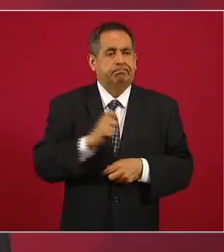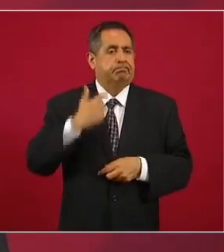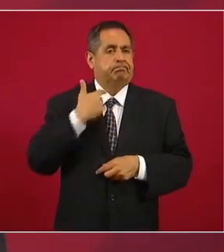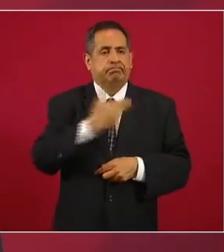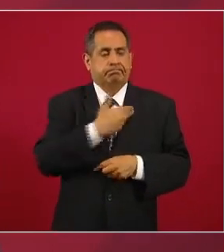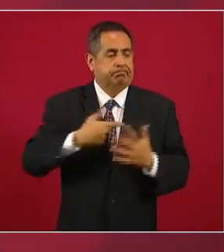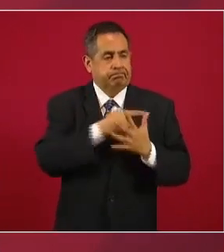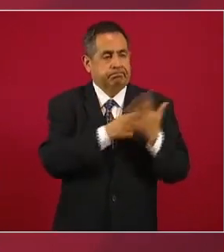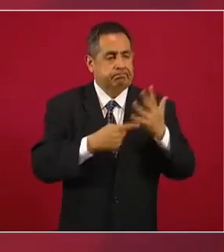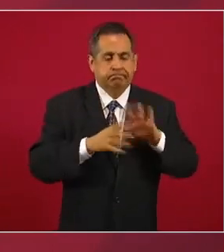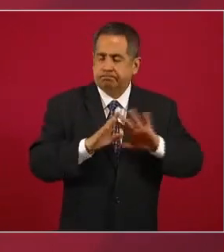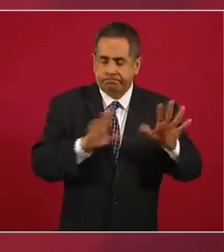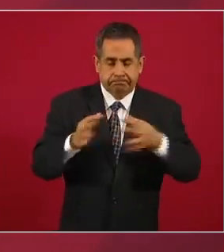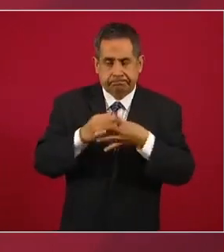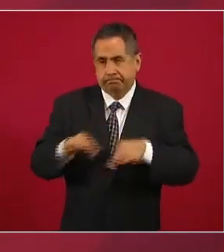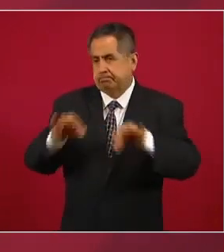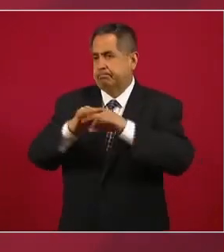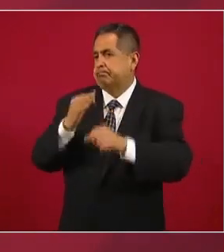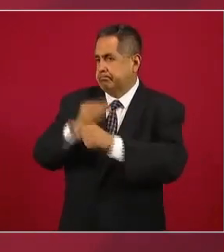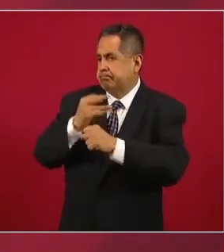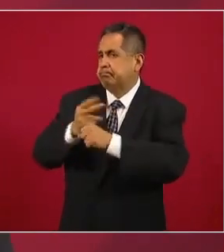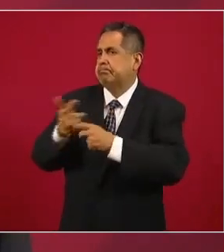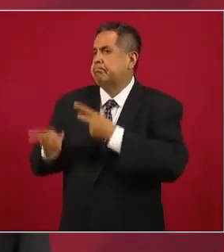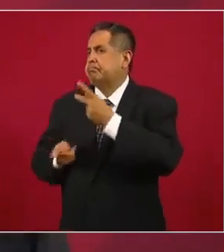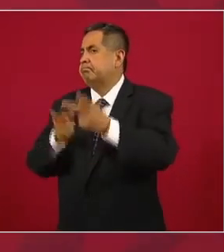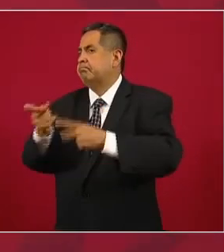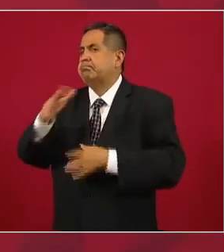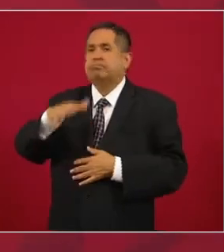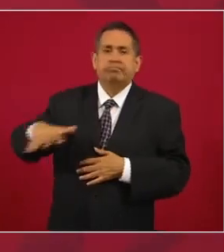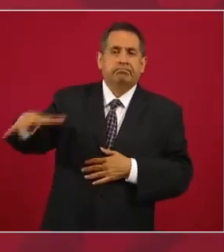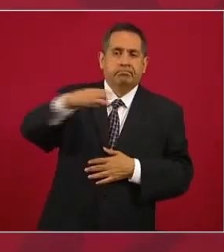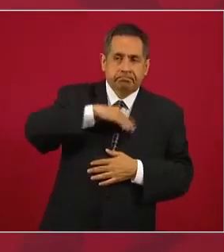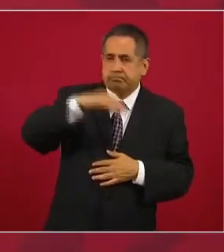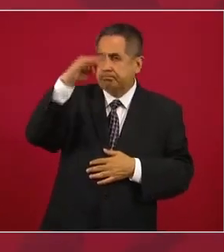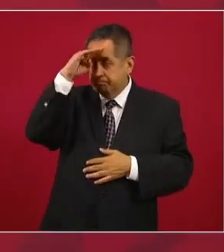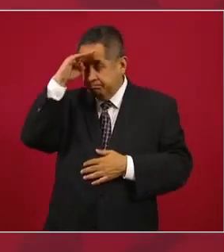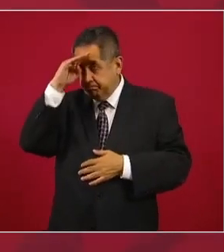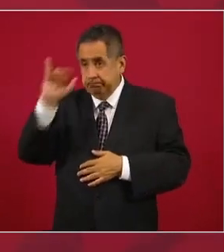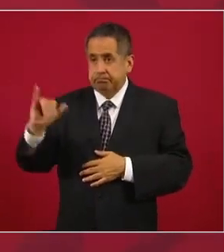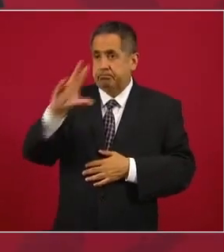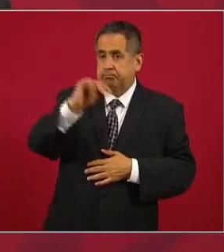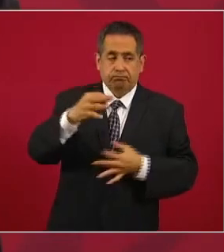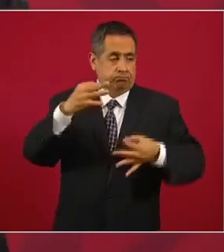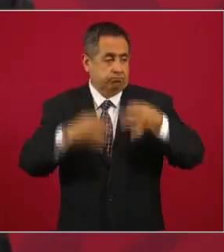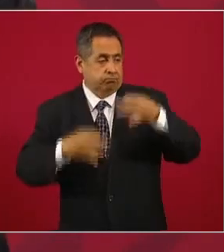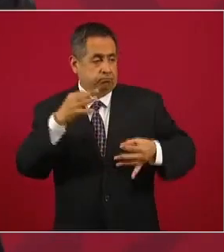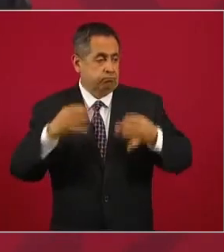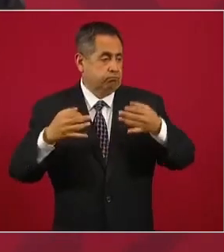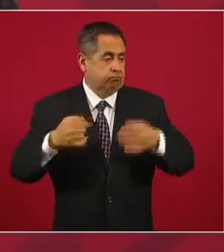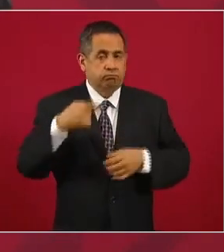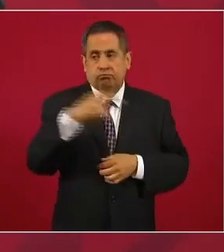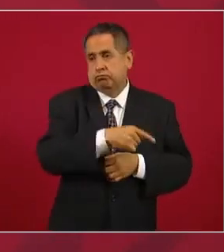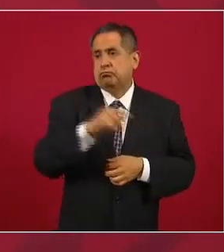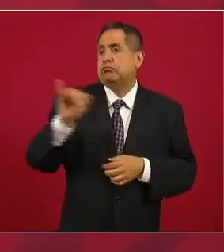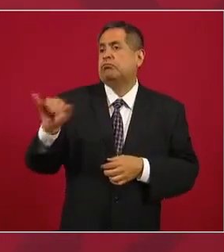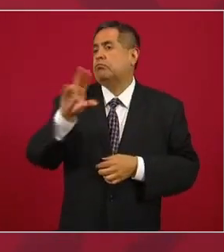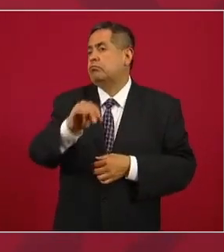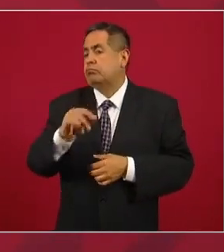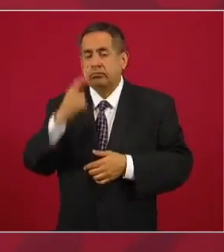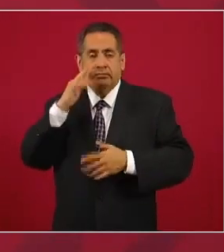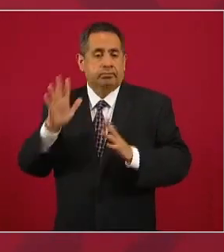una importancia y gravedad tal que es preciso someterlos a este mecanismo